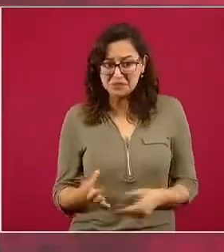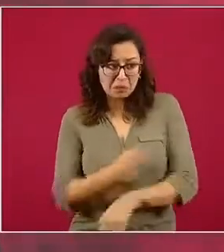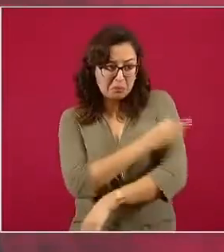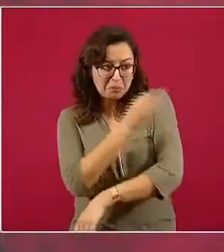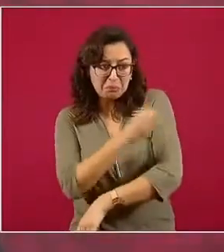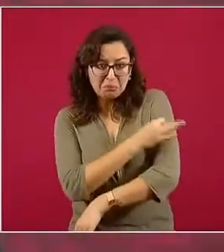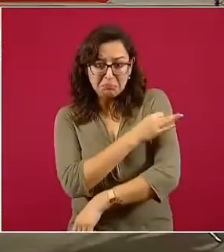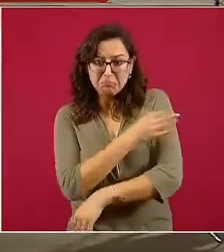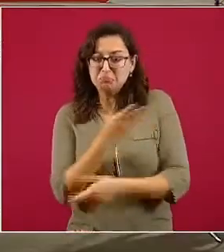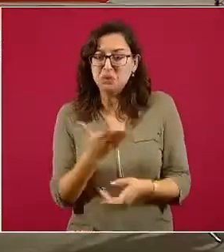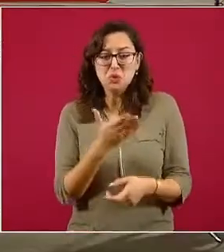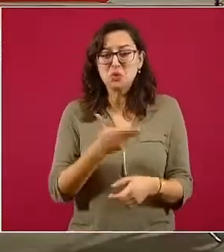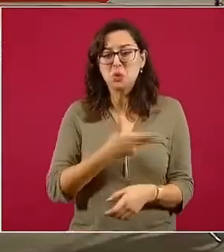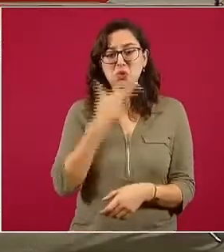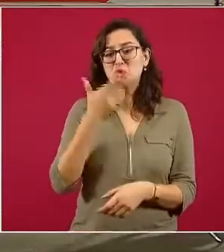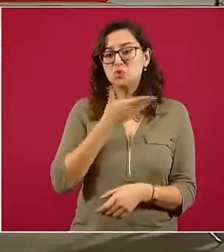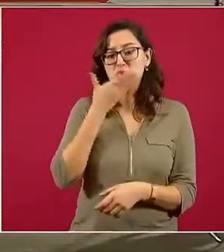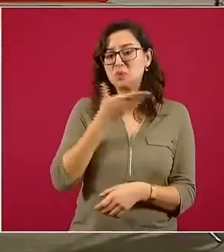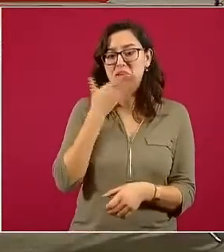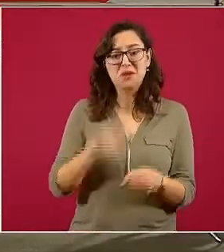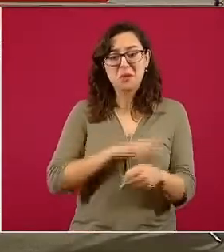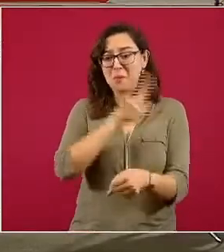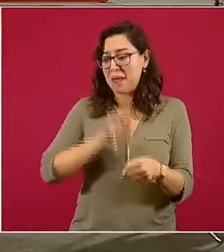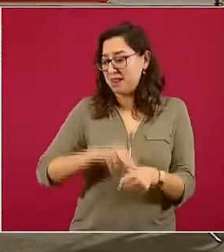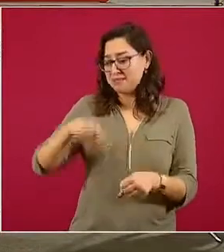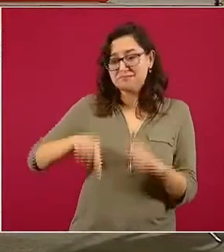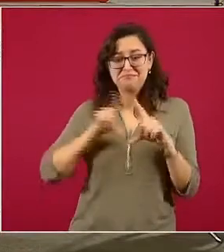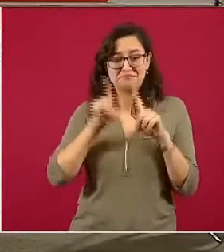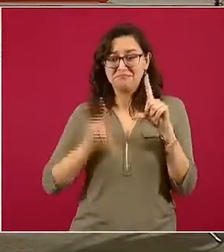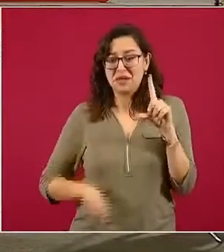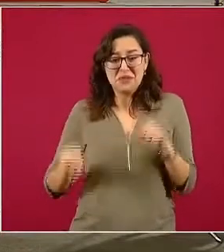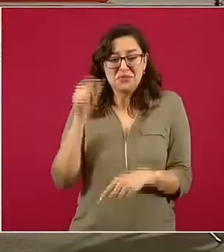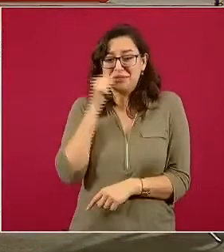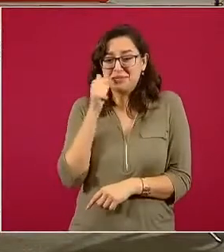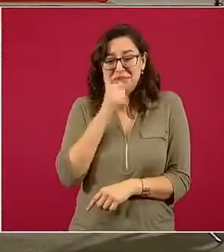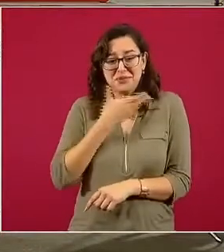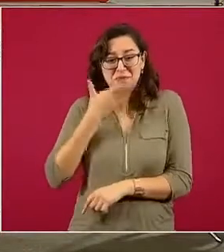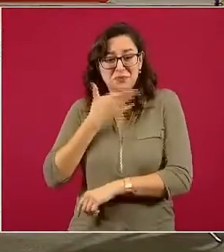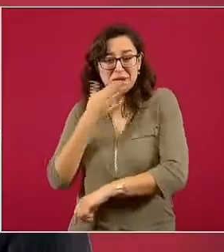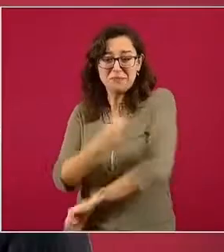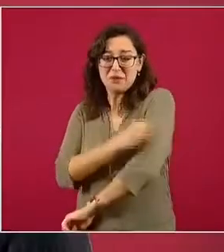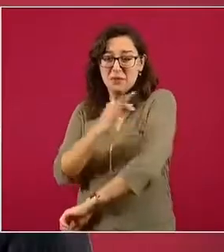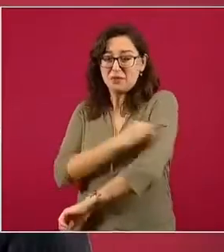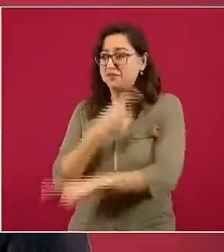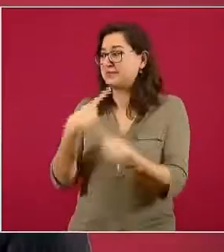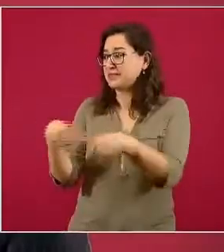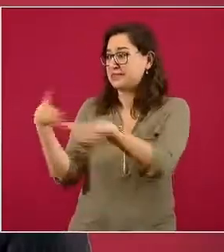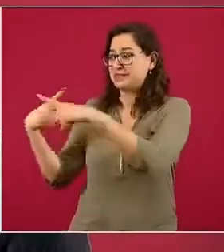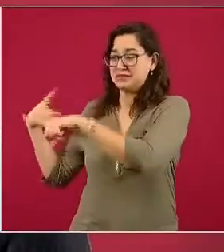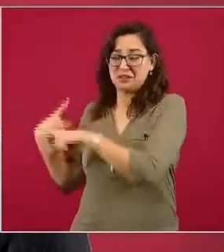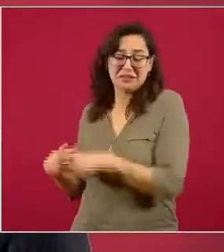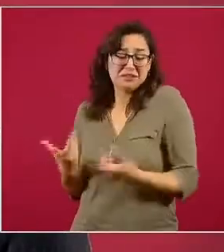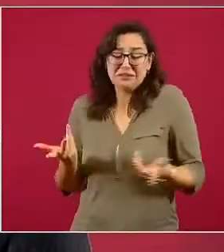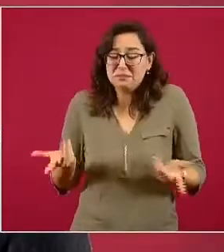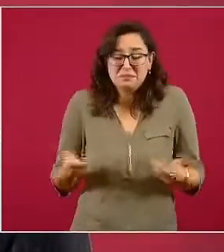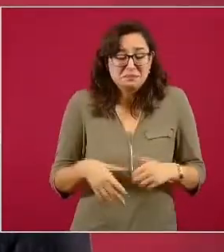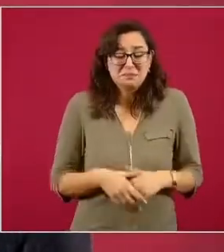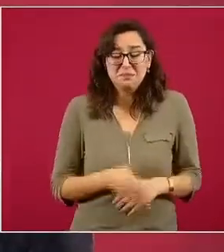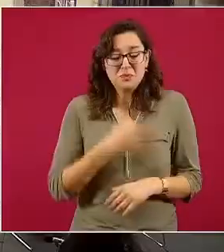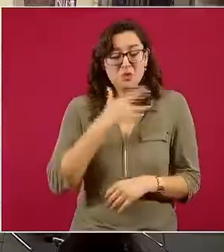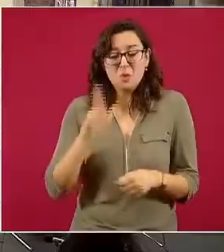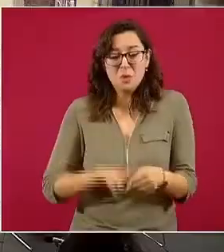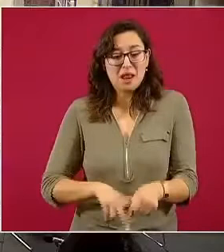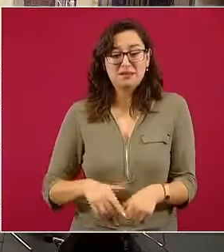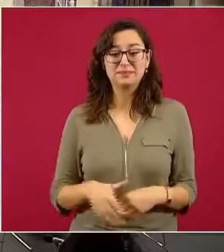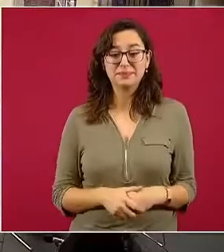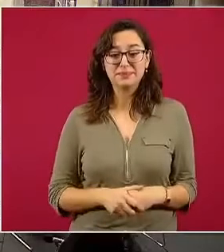relativamente convencional en términos de las operaciones que suele hacer el Sistema Nacional de Salud y el programa de vacunación.